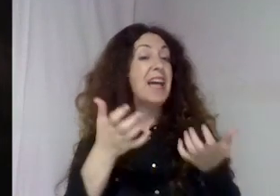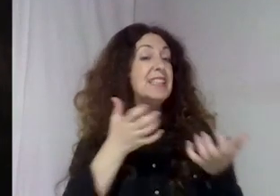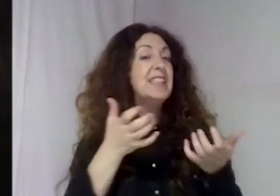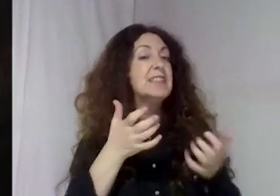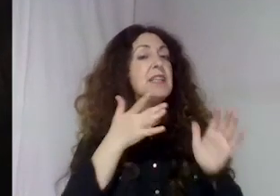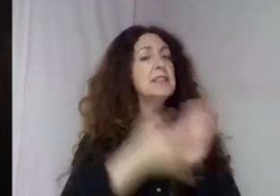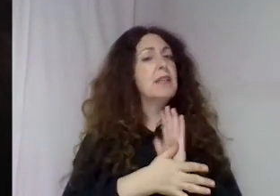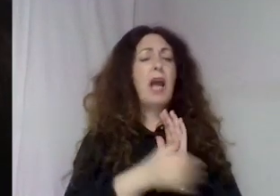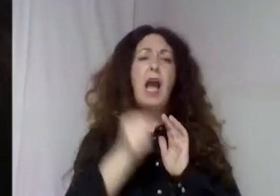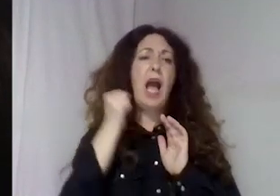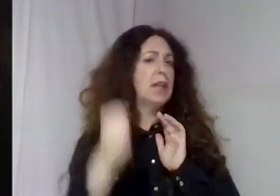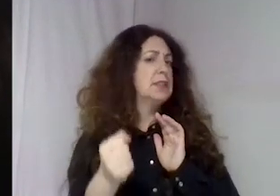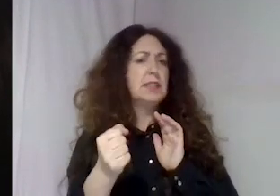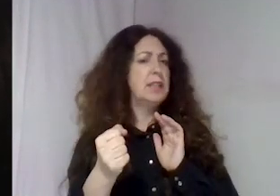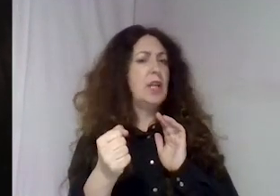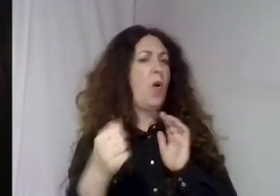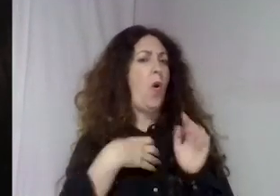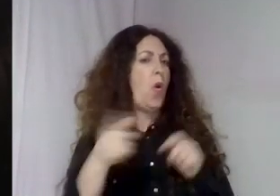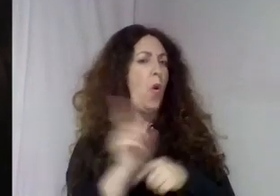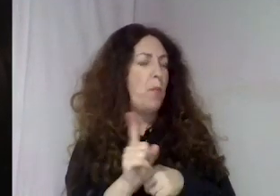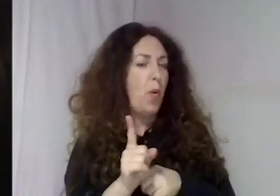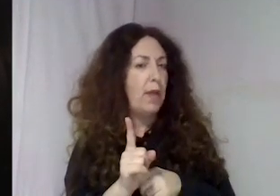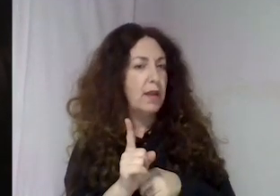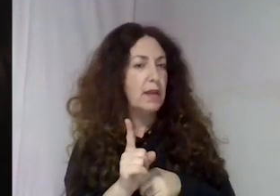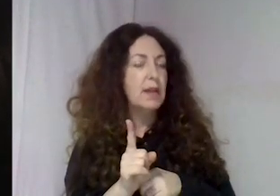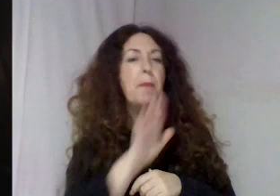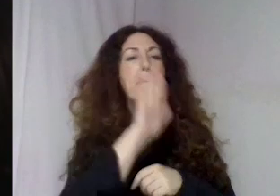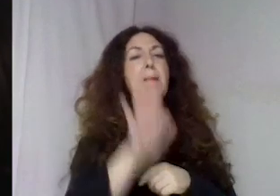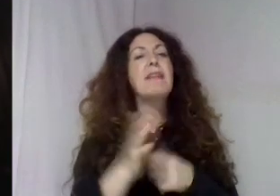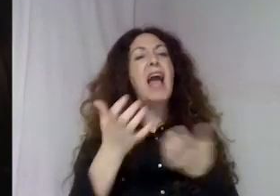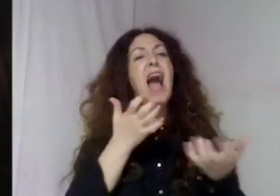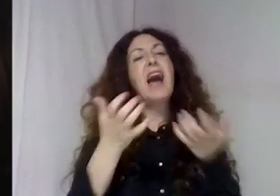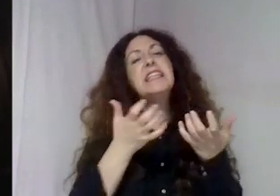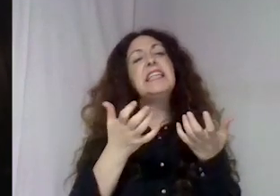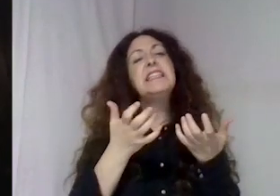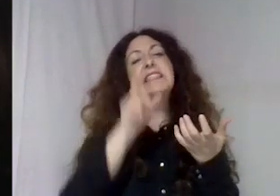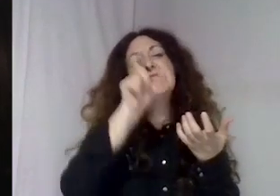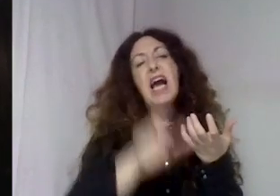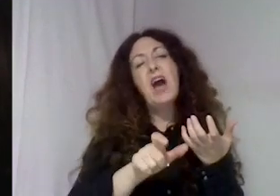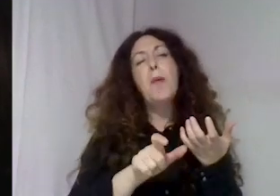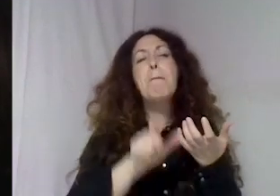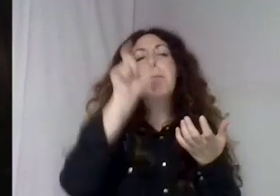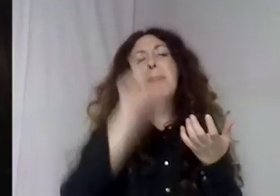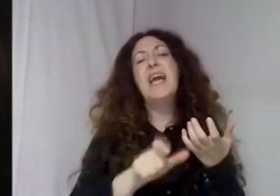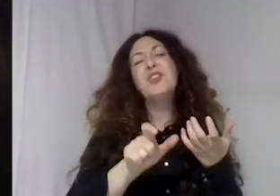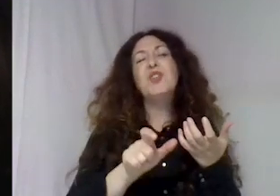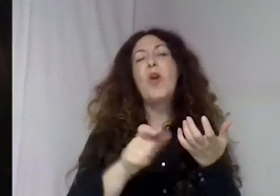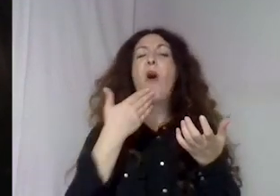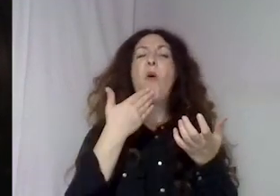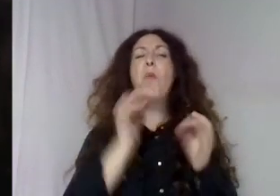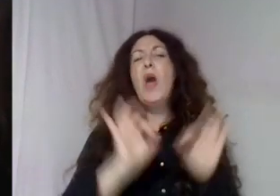porque cronológicamente, y estos tres autores, cada uno en sus áreas, significan una... es efectivamente una